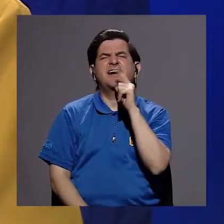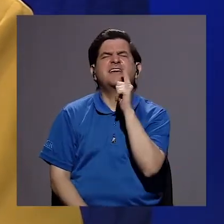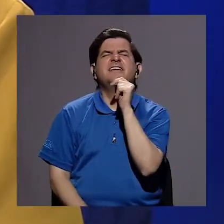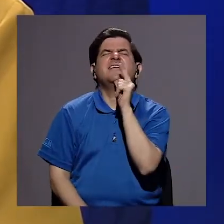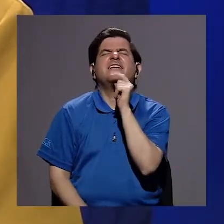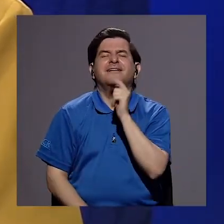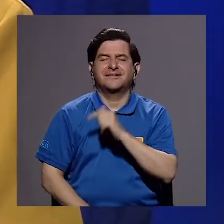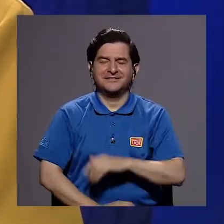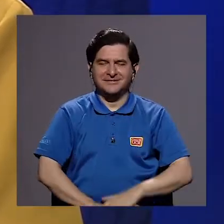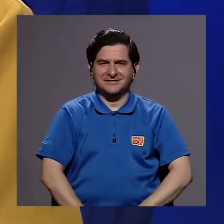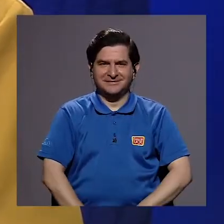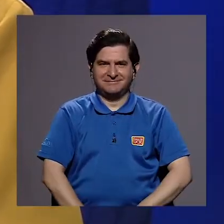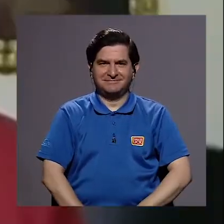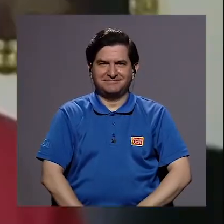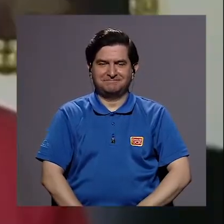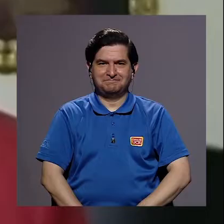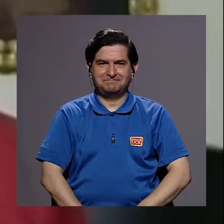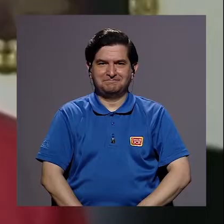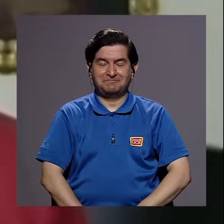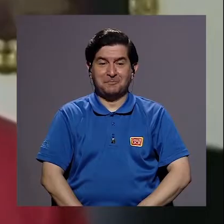¿Quién es doña Cristina Rojas?